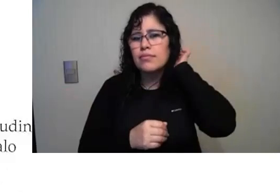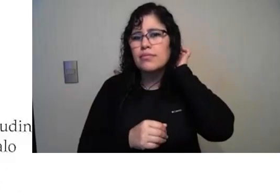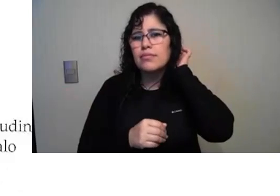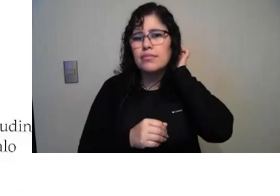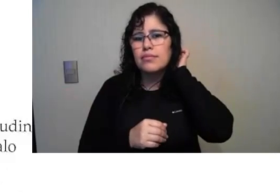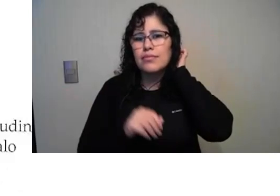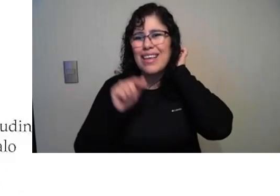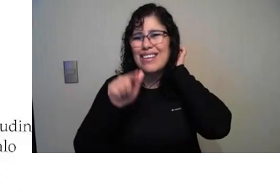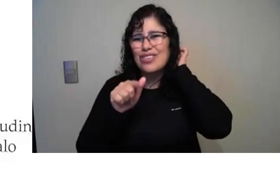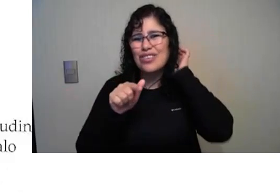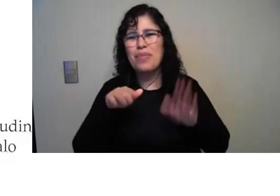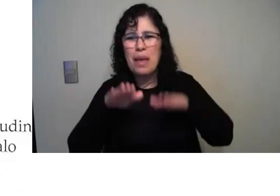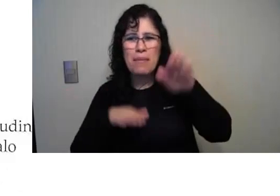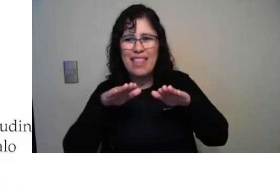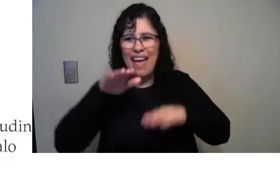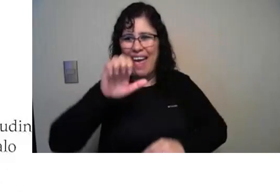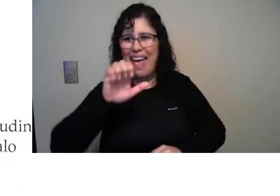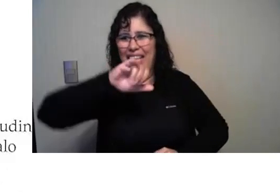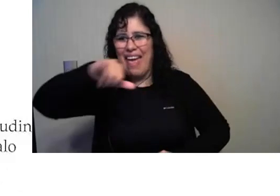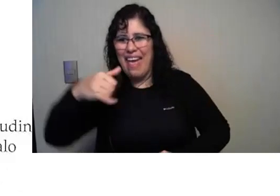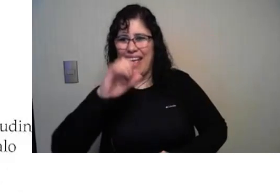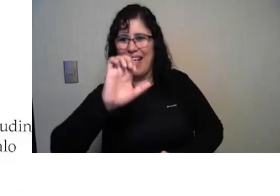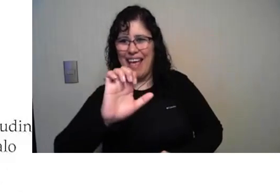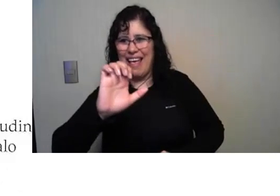ciertos ejes, ya que lo que están marcados aquí.